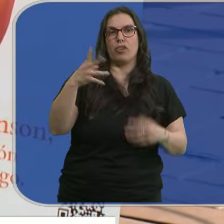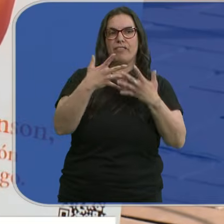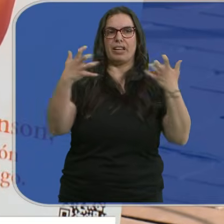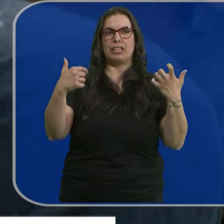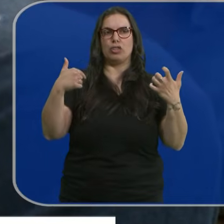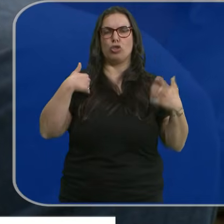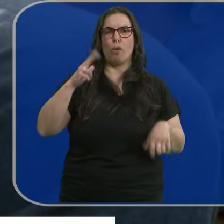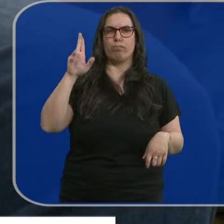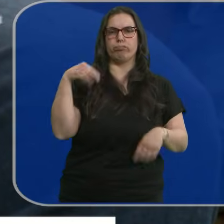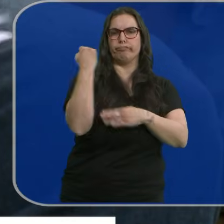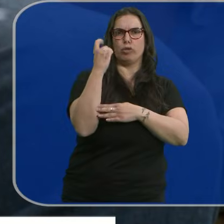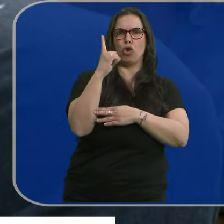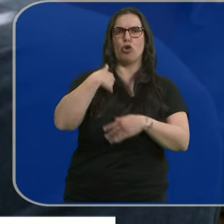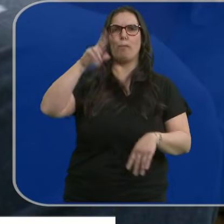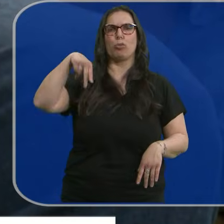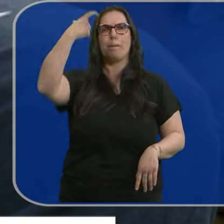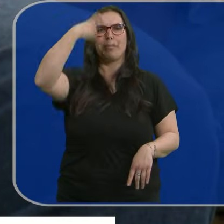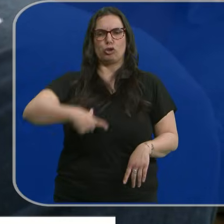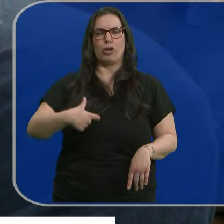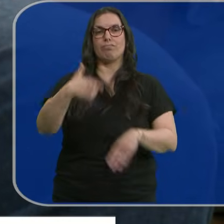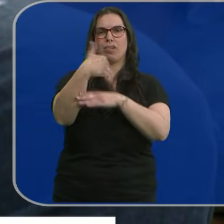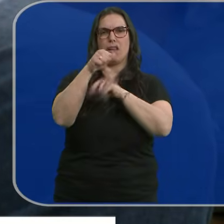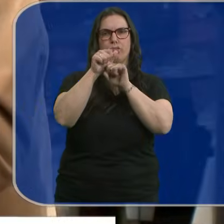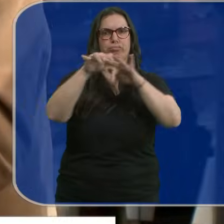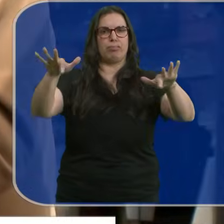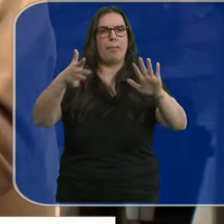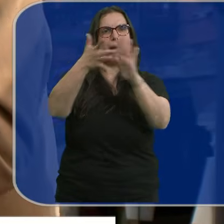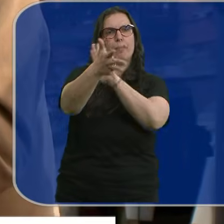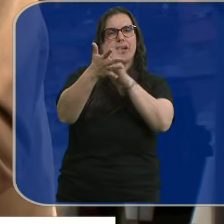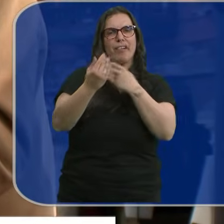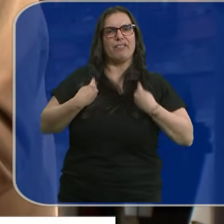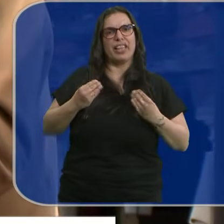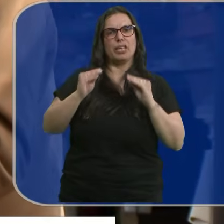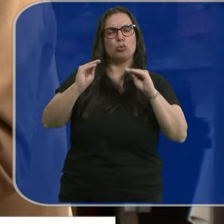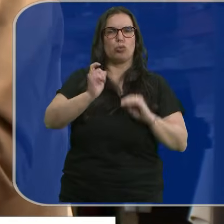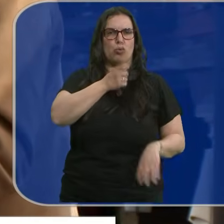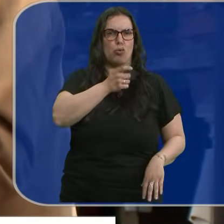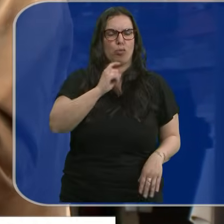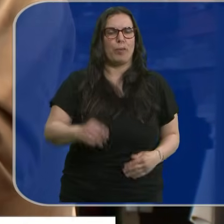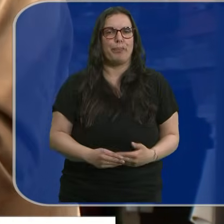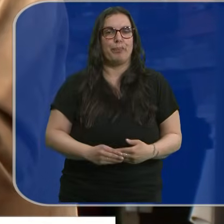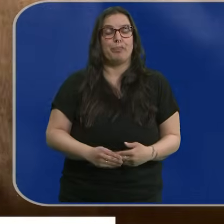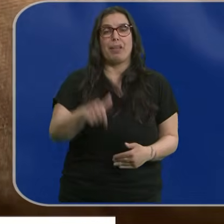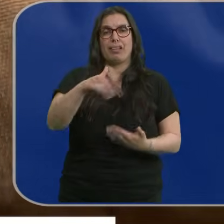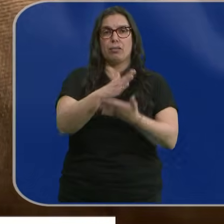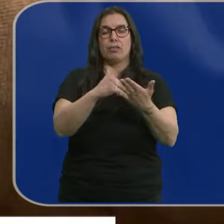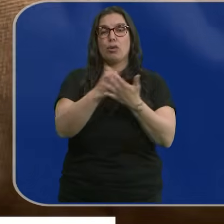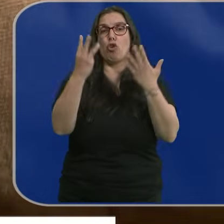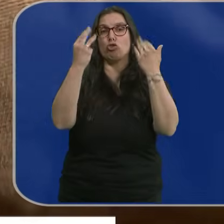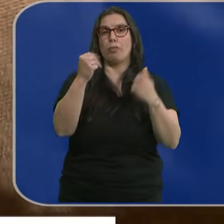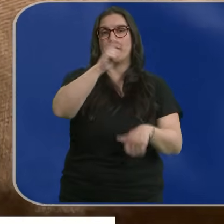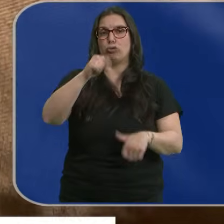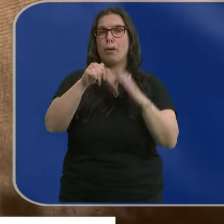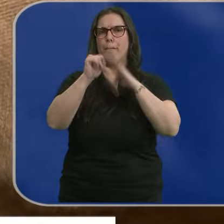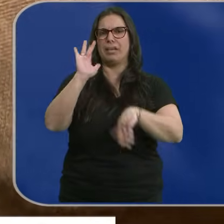soy Parkinson, sino persona", han salido a las calles de la ciudad para contar cómo viven con la enfermedad. En nuestra región, más de 8.000